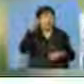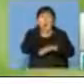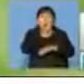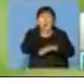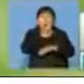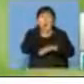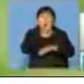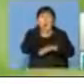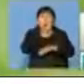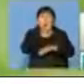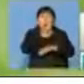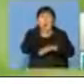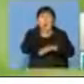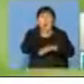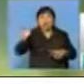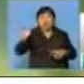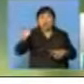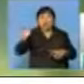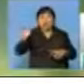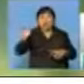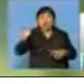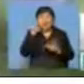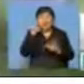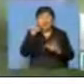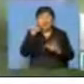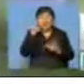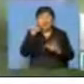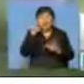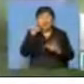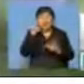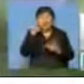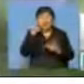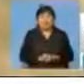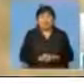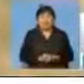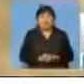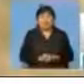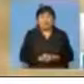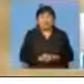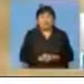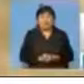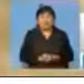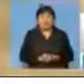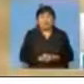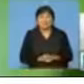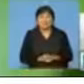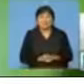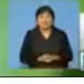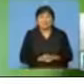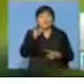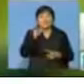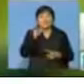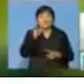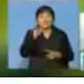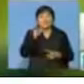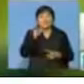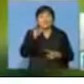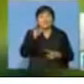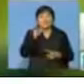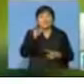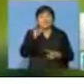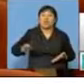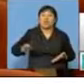500 individuos más. Así que bueno, por eso que si bien ahora es más difícil el control, que tenga la